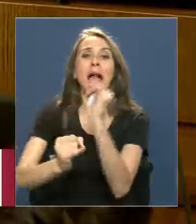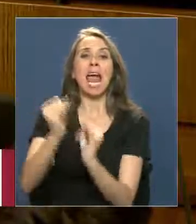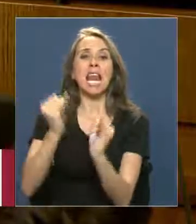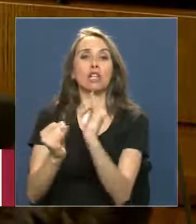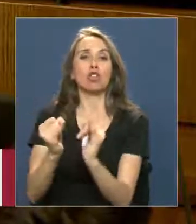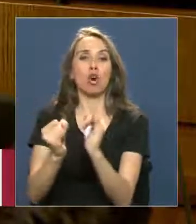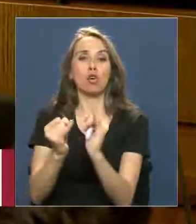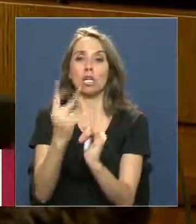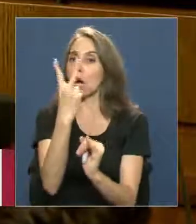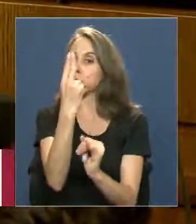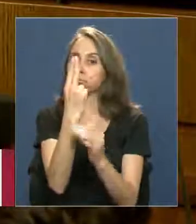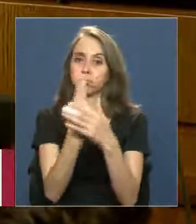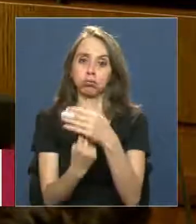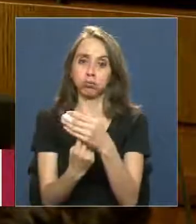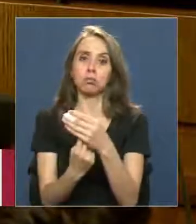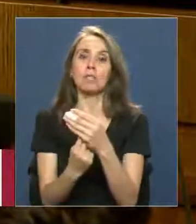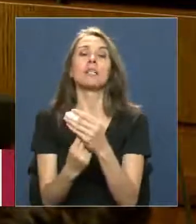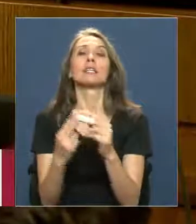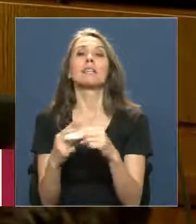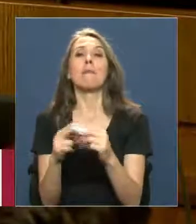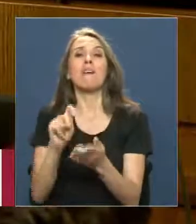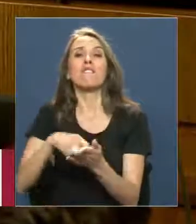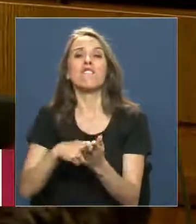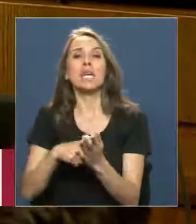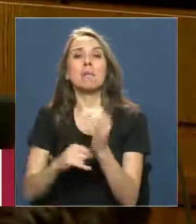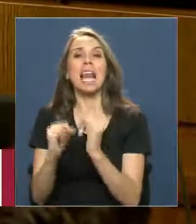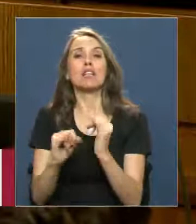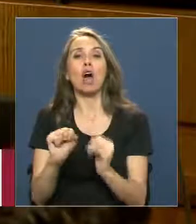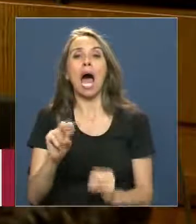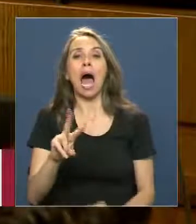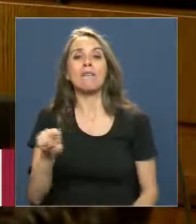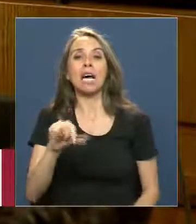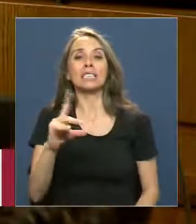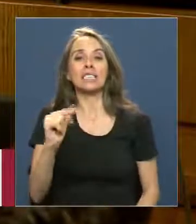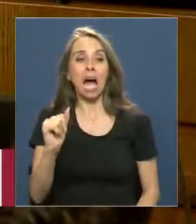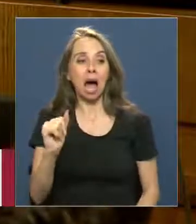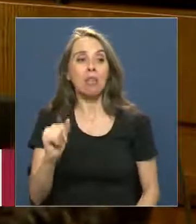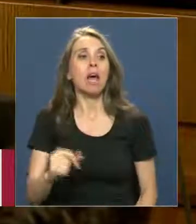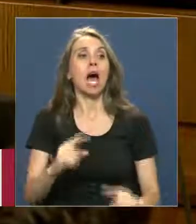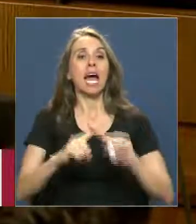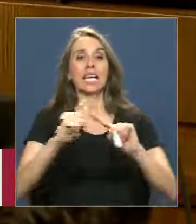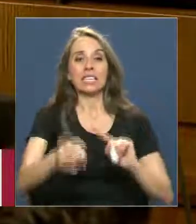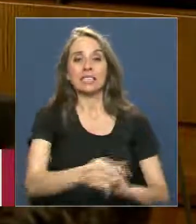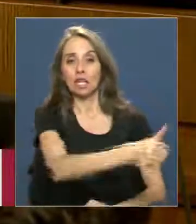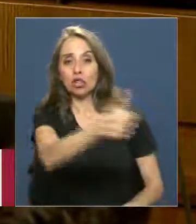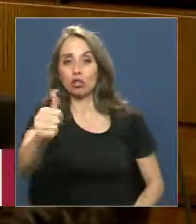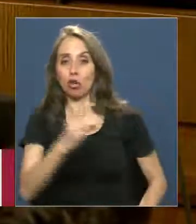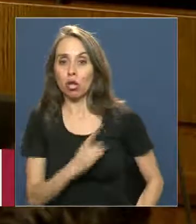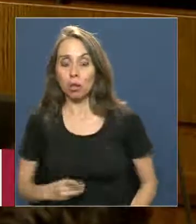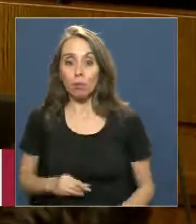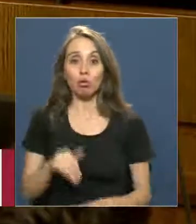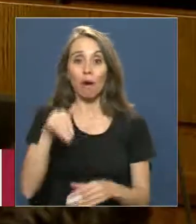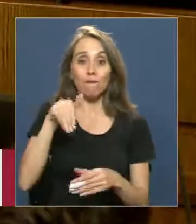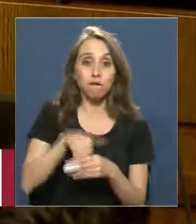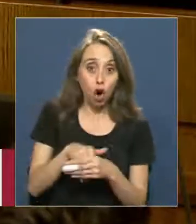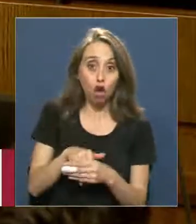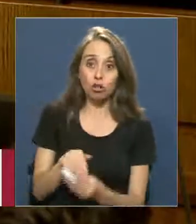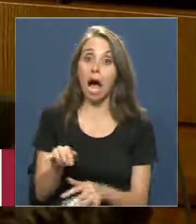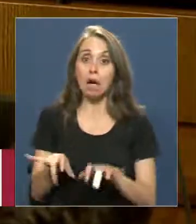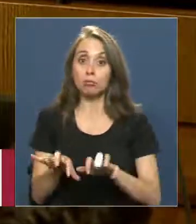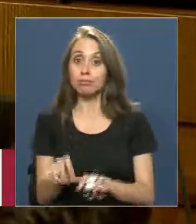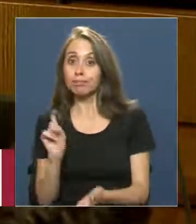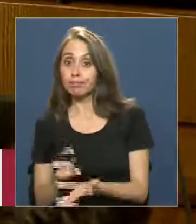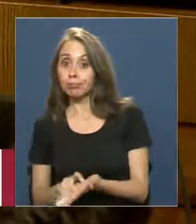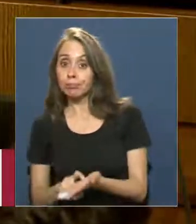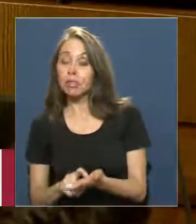con firma electrónica avanzada. En orden a poder exigirle a todos los diputados que para que voten necesariamente deben estar con